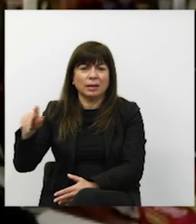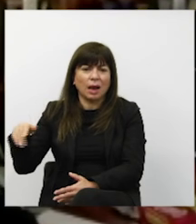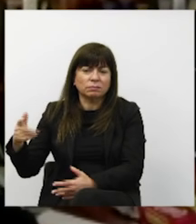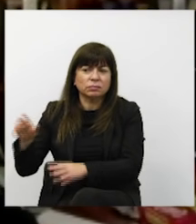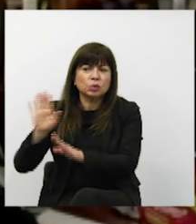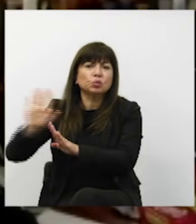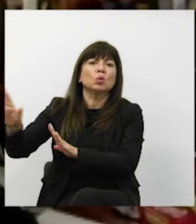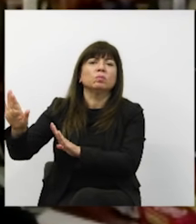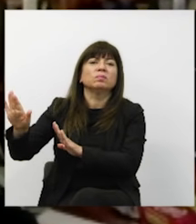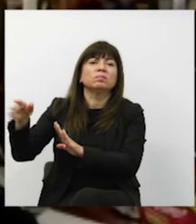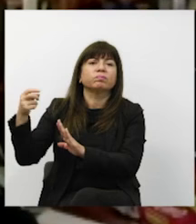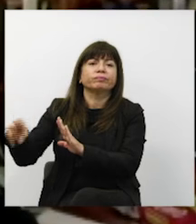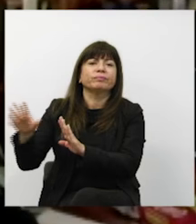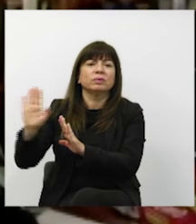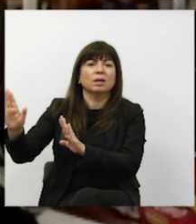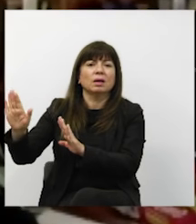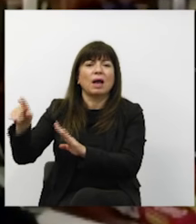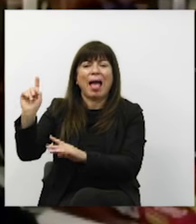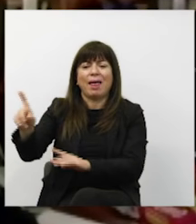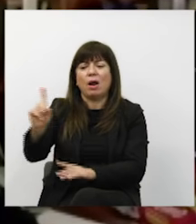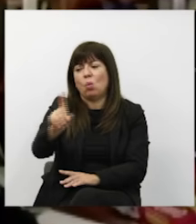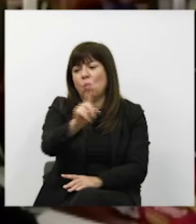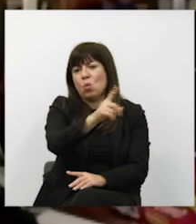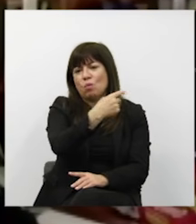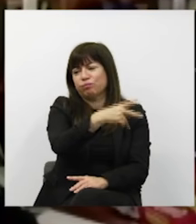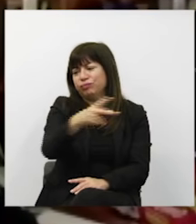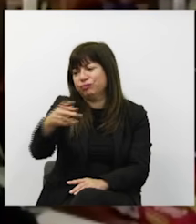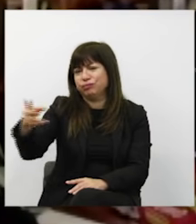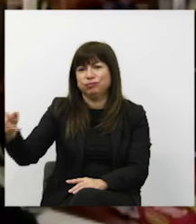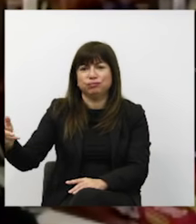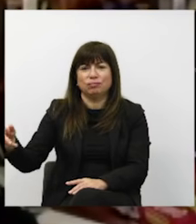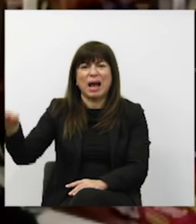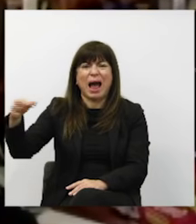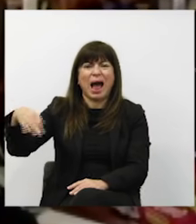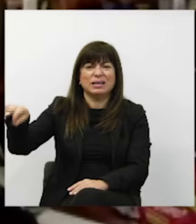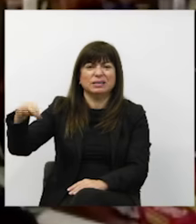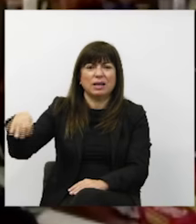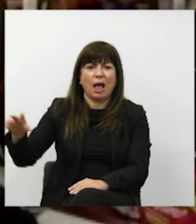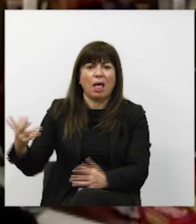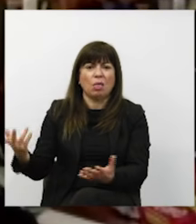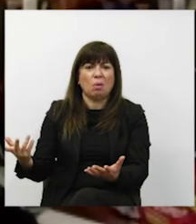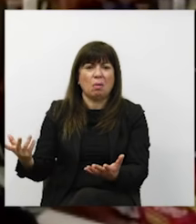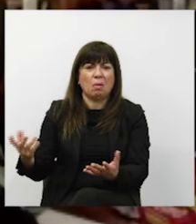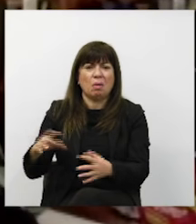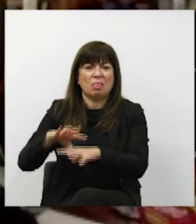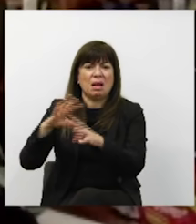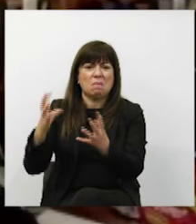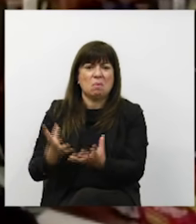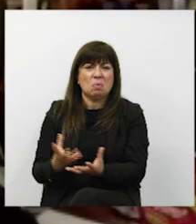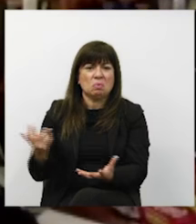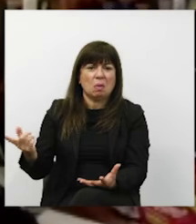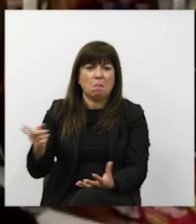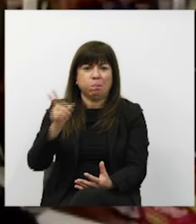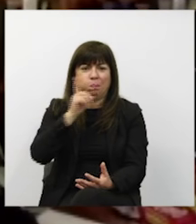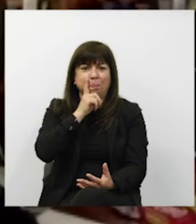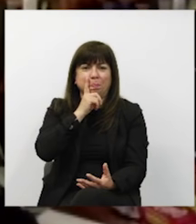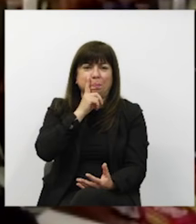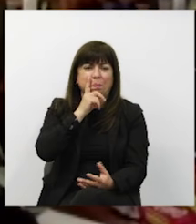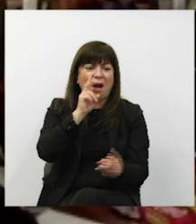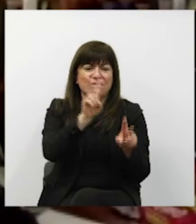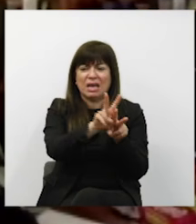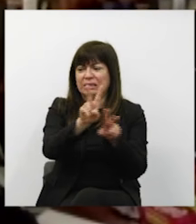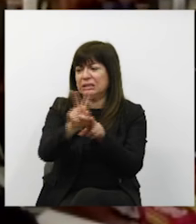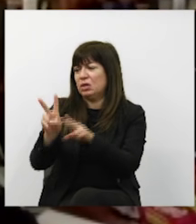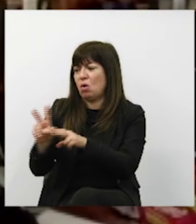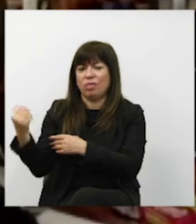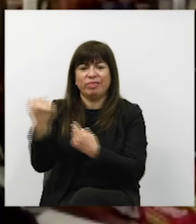equipo de rugby, y estás aislado del mundo, Nueva Zelanda no es parte de ninguna cadena manufacturera porque no tiene vecinos a quien